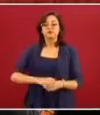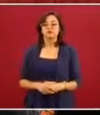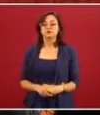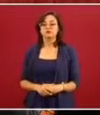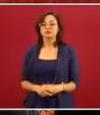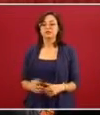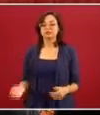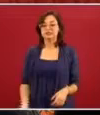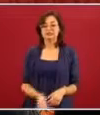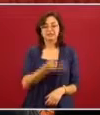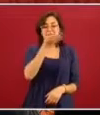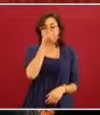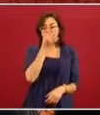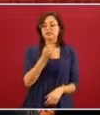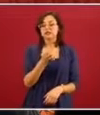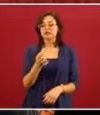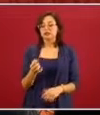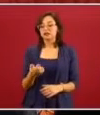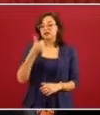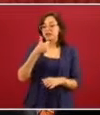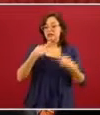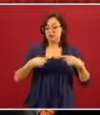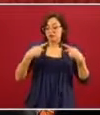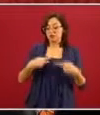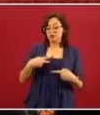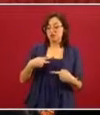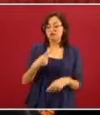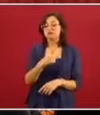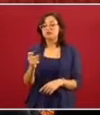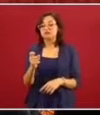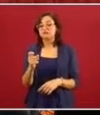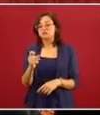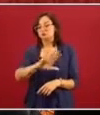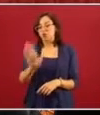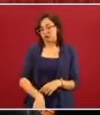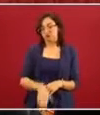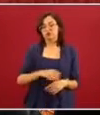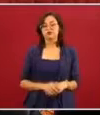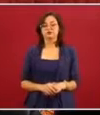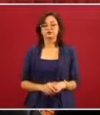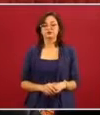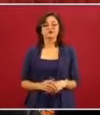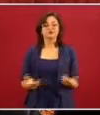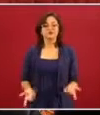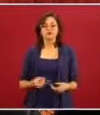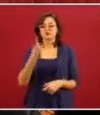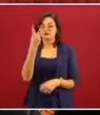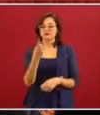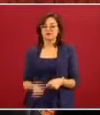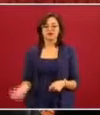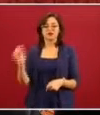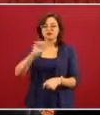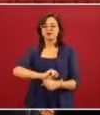llegar al centenar de decesos y nos encontramos en la fase 2. Estamos a 2 semanas de las fases